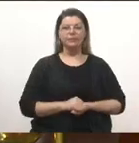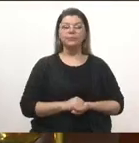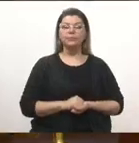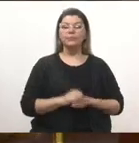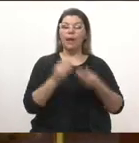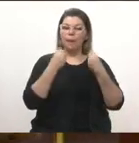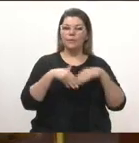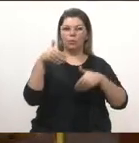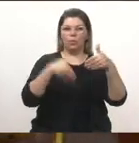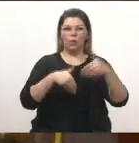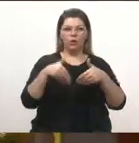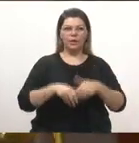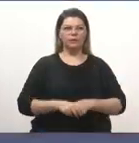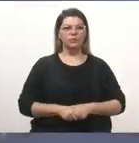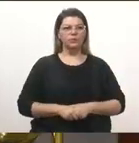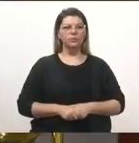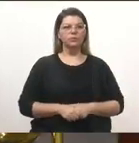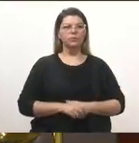Se lanza la votación.